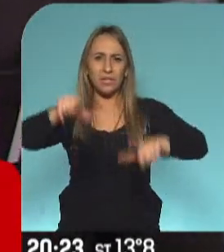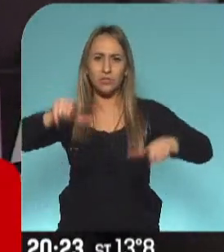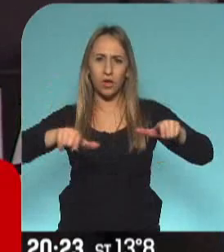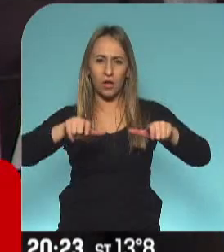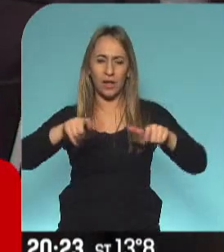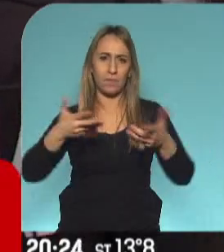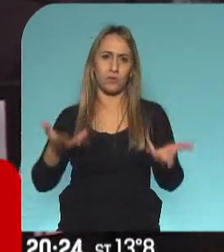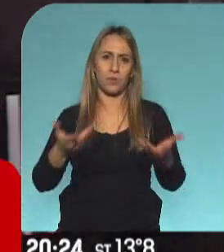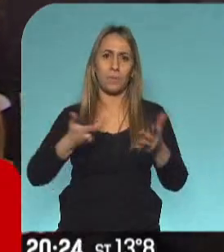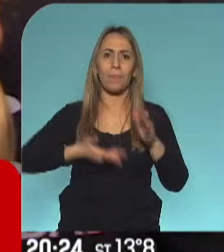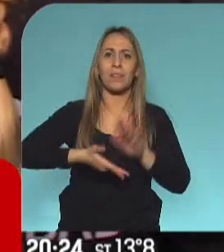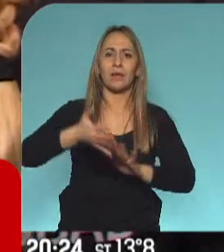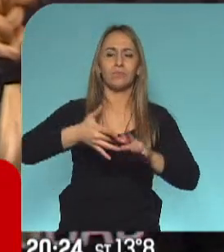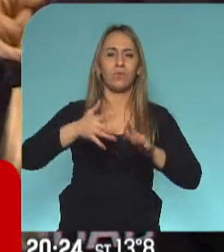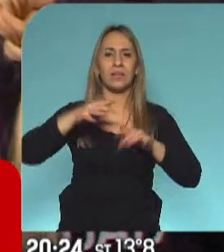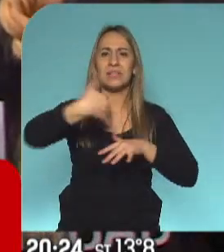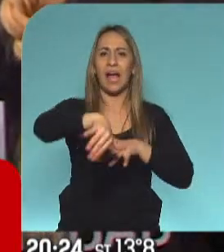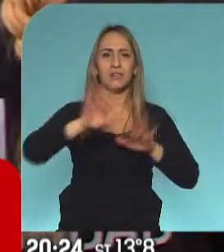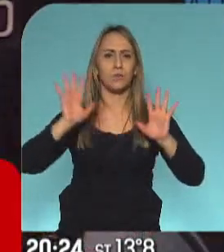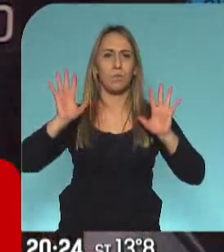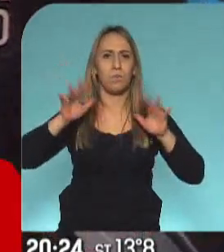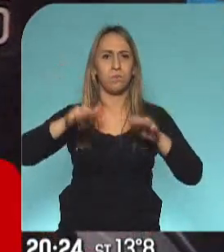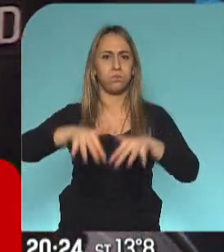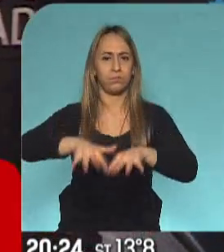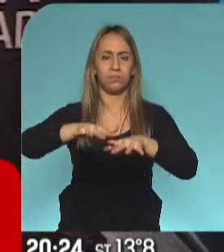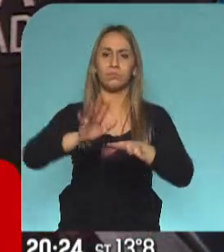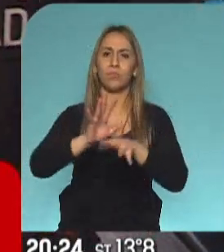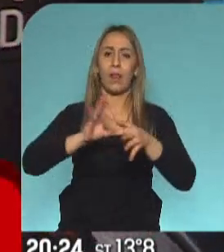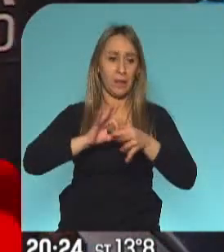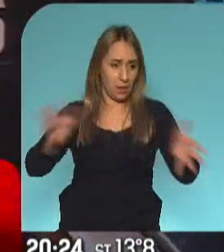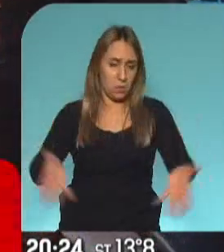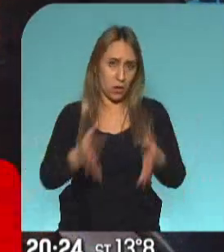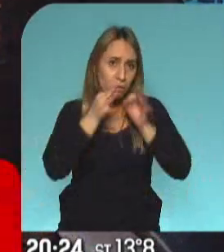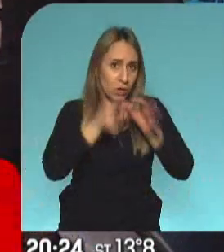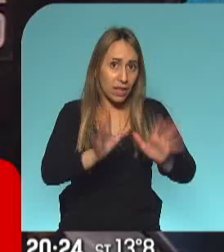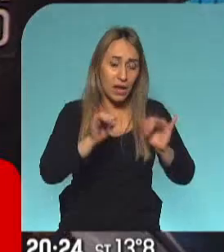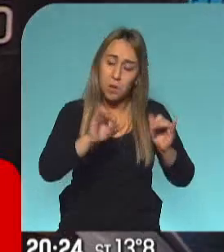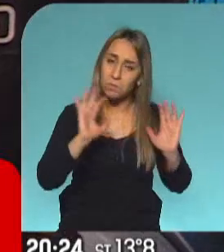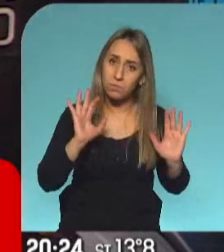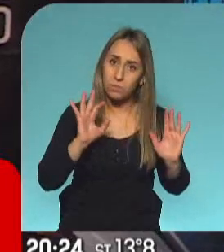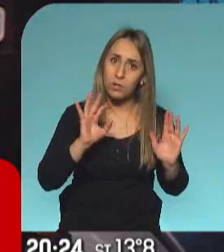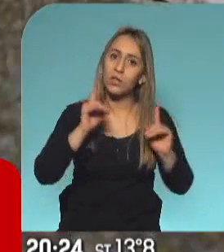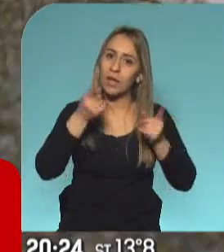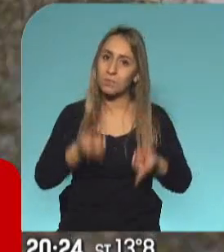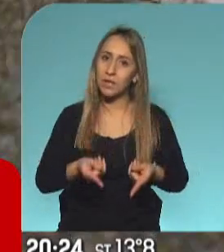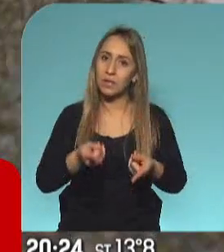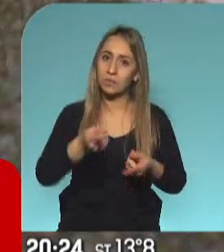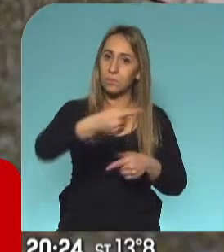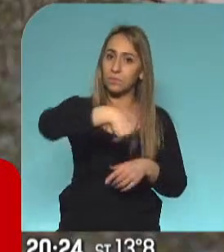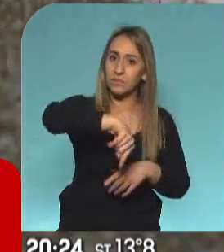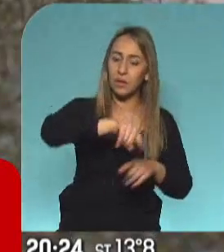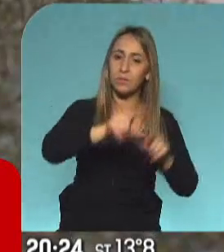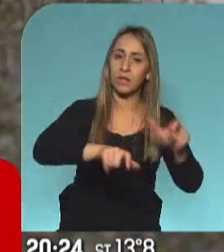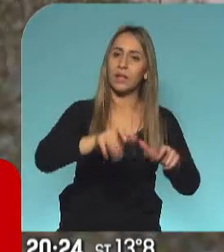saliendo, por supuesto, a la calle con total libertad de hacerlo, y también la gente con la garantía de que en esta